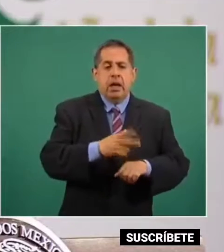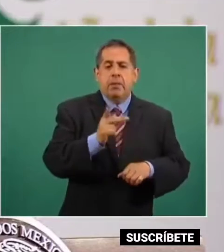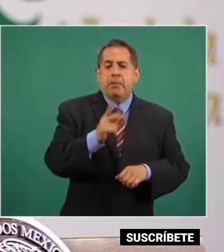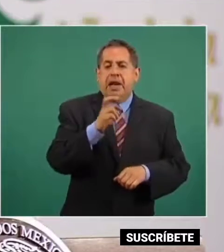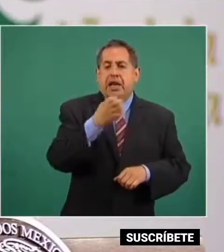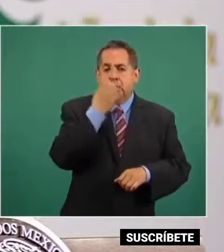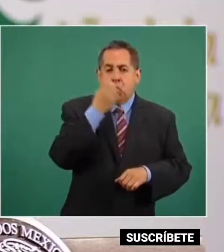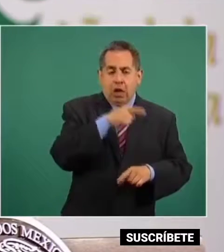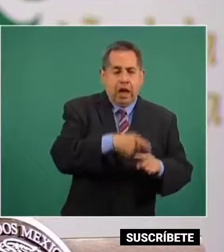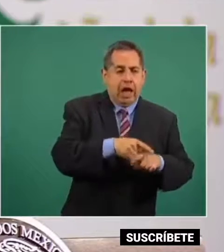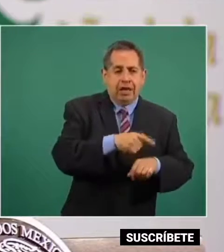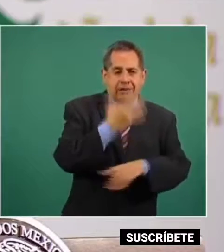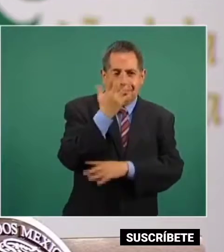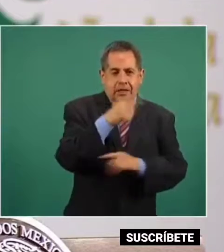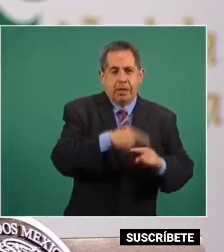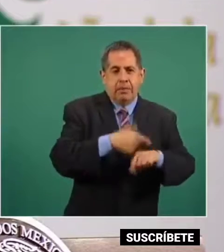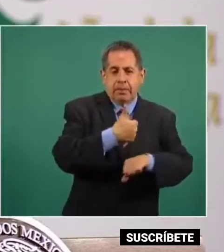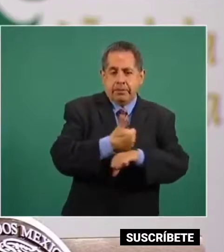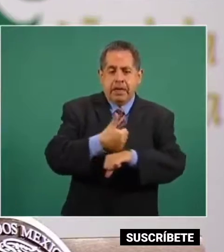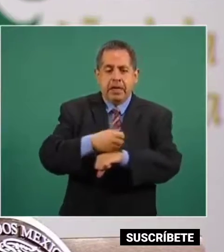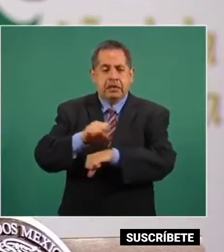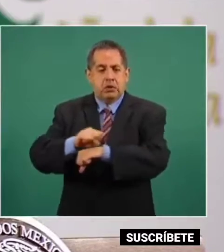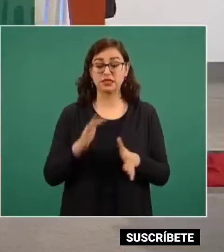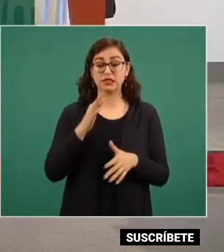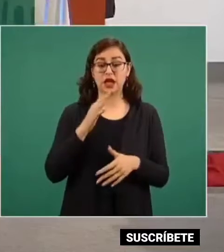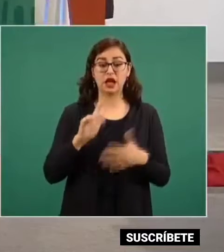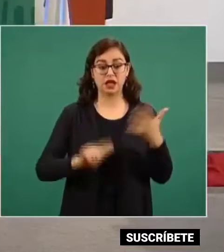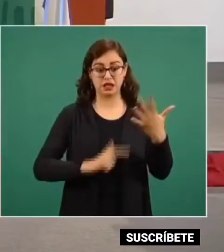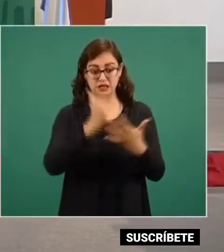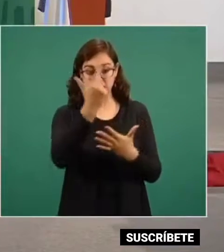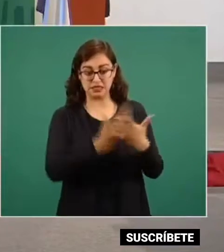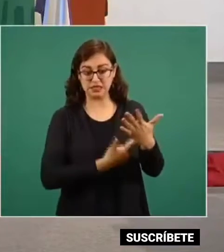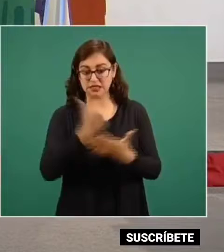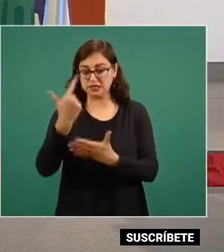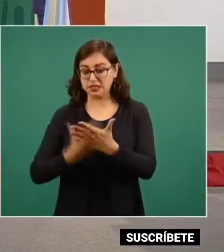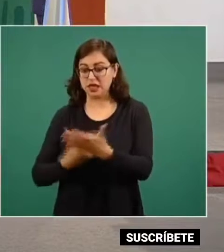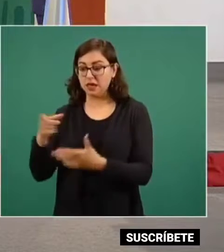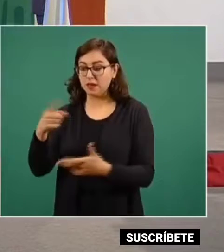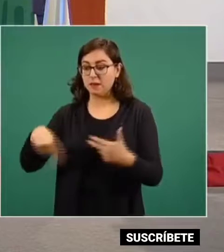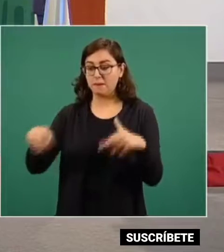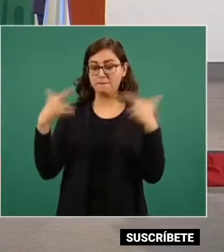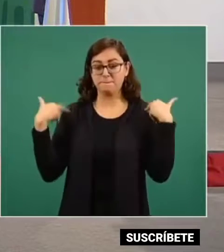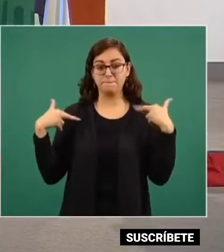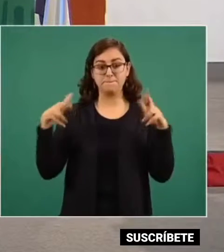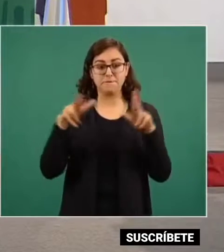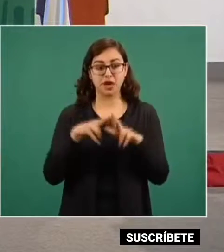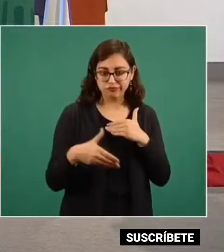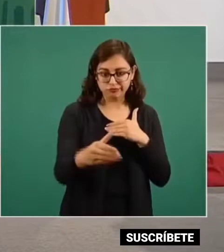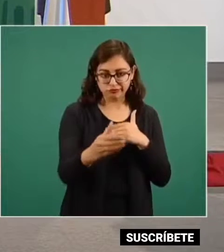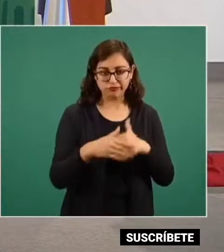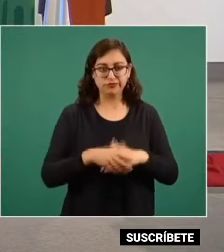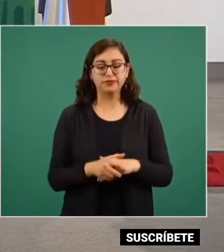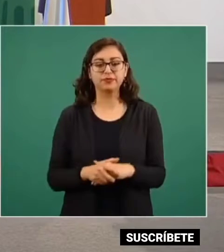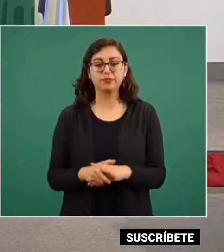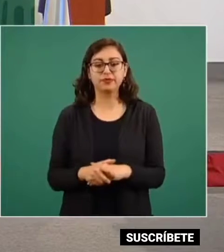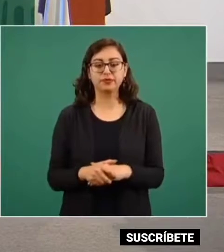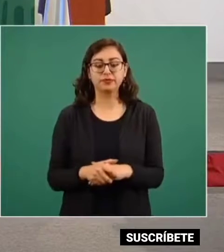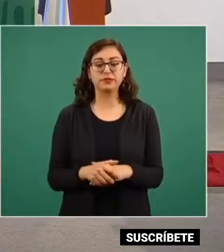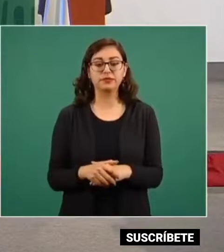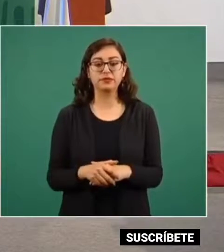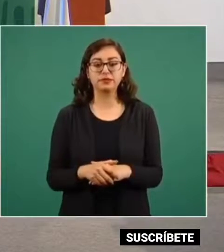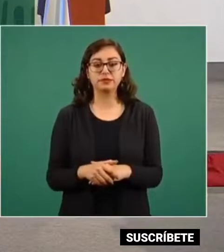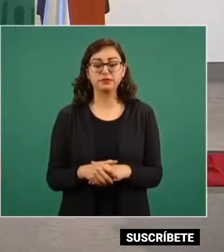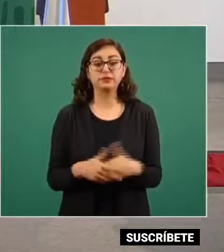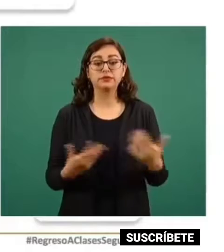primaria, secundaria y bachillerato. Lanzamos el día de hoy Aprende en Casa 3. Vamos a tener dos